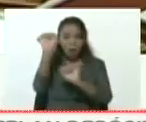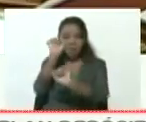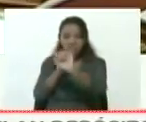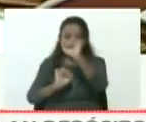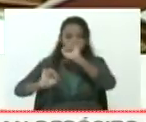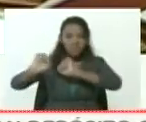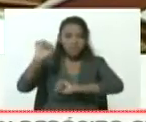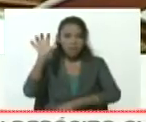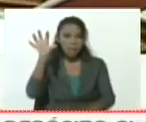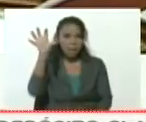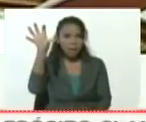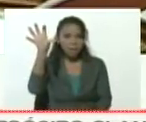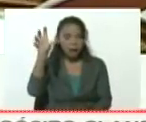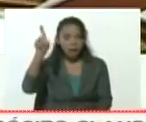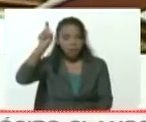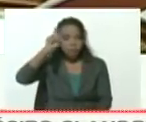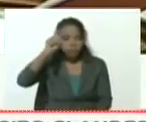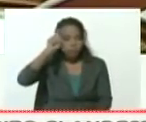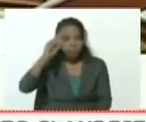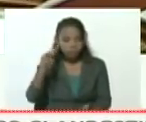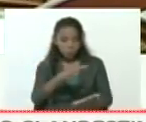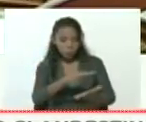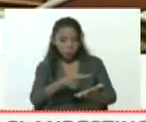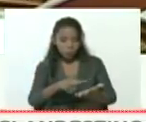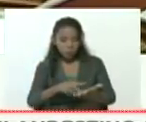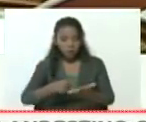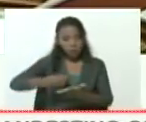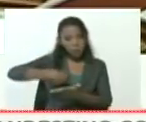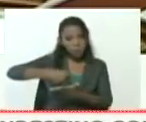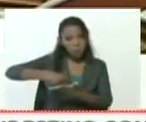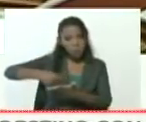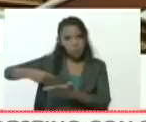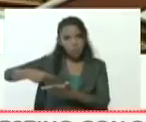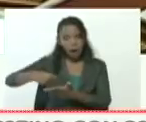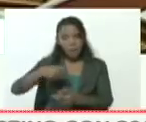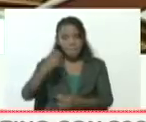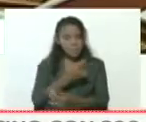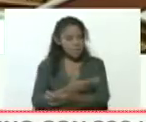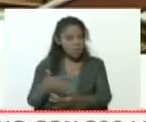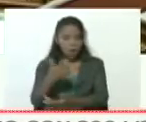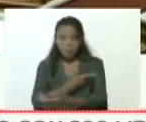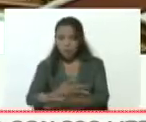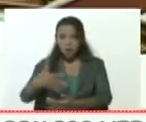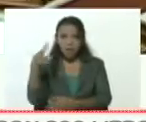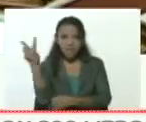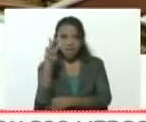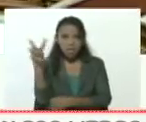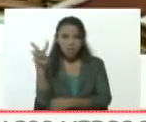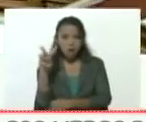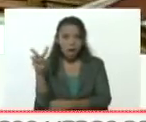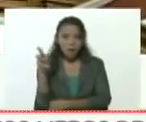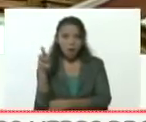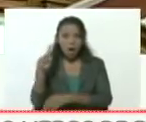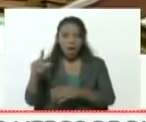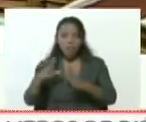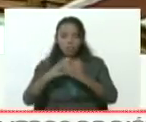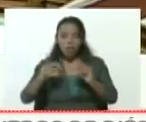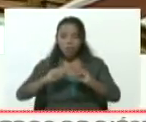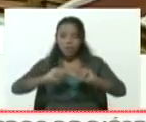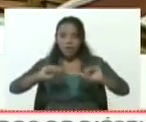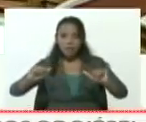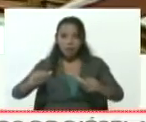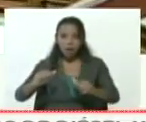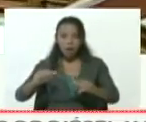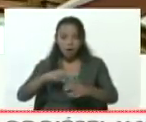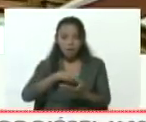patria, enseñando a leer y escribir a más de 1,000,000 de venezolanos distribuidos por todo el territorio nacional y que hoy alcanzan